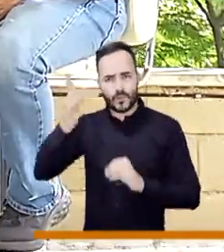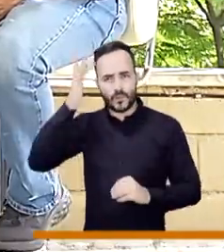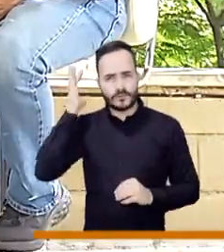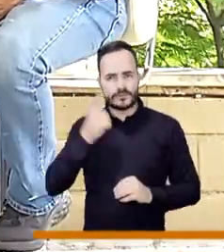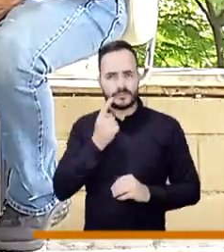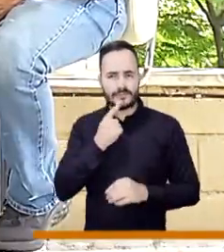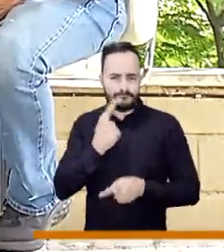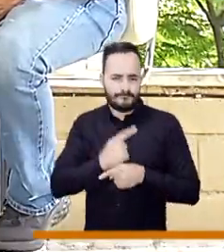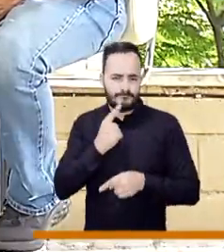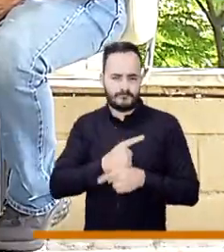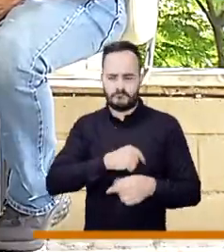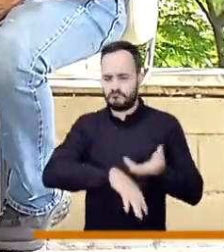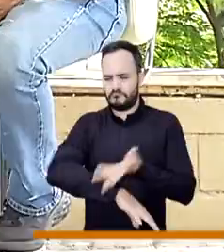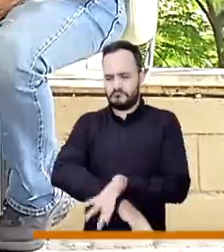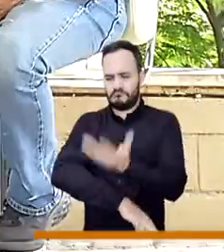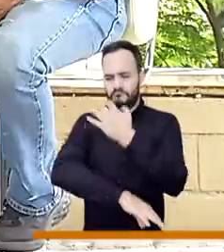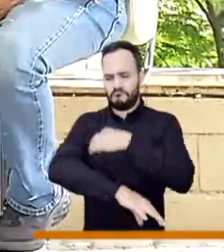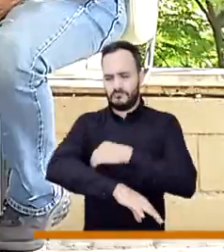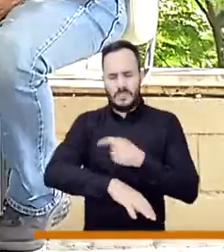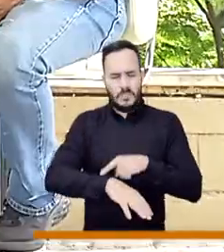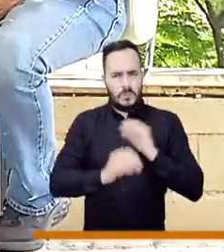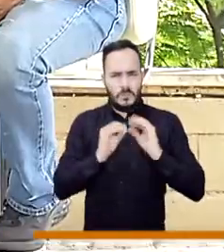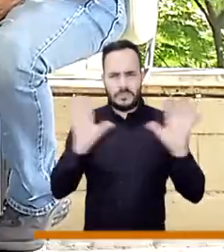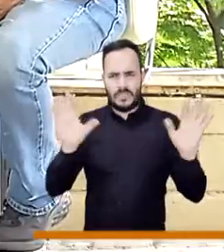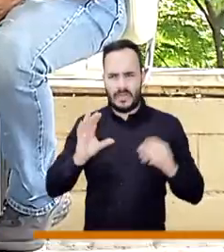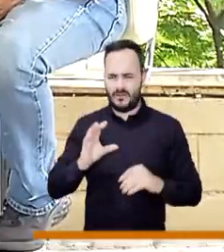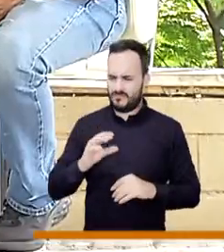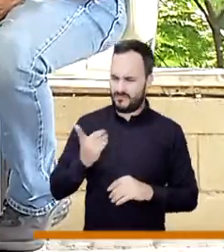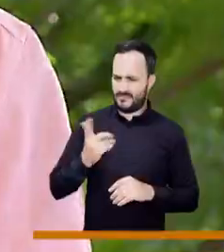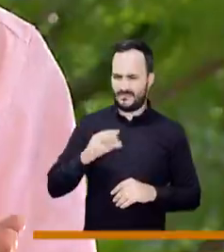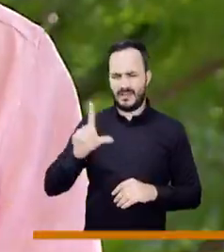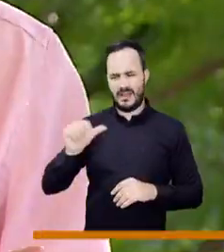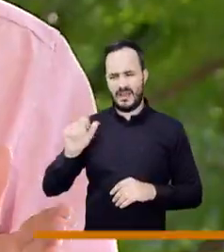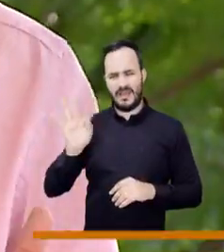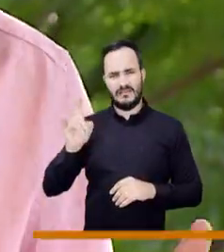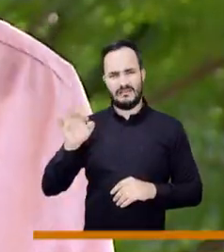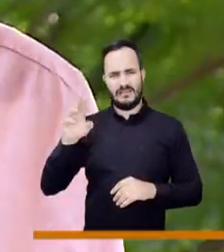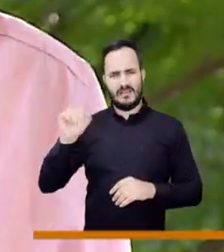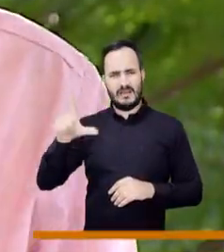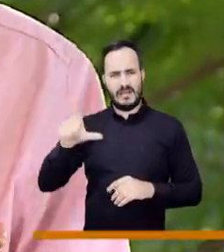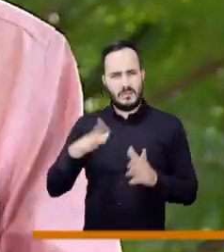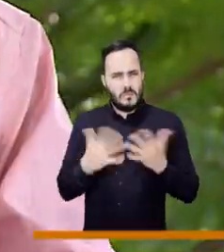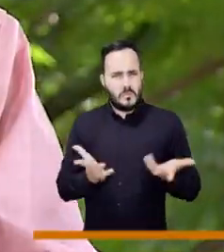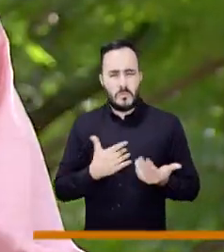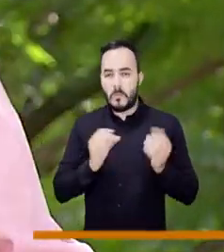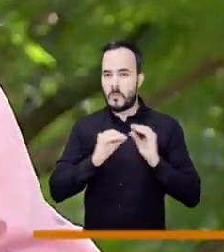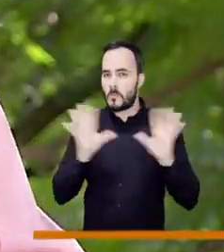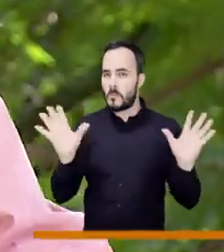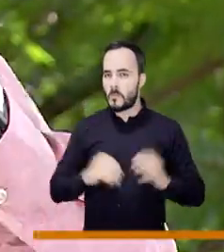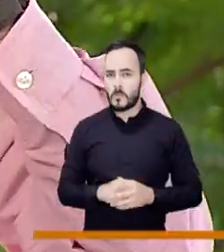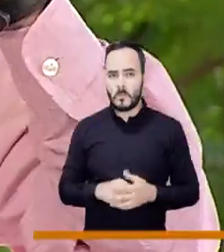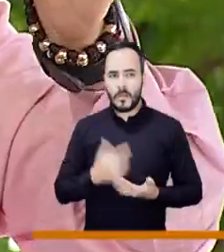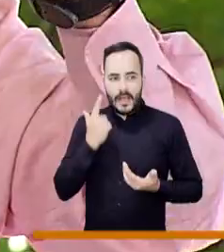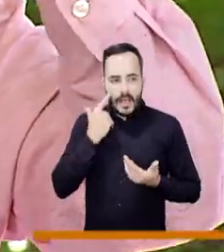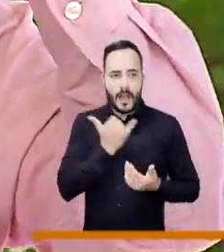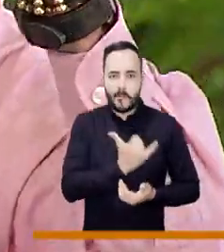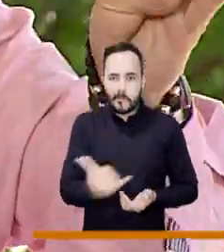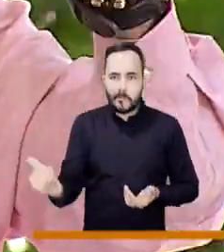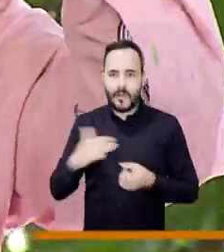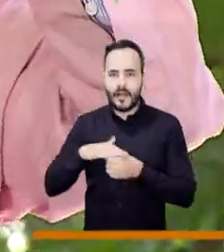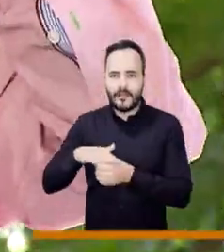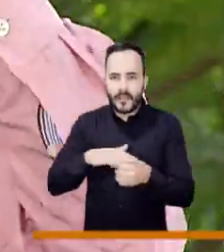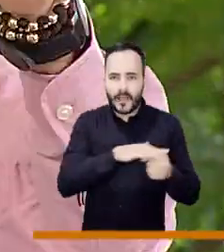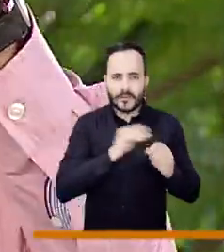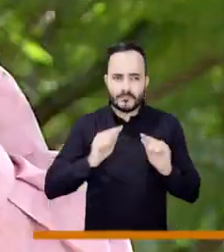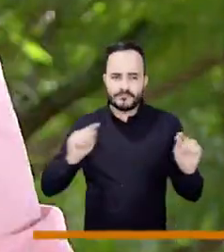Bernardo, lo del cargue lateral todavía no lo hemos entendido. No entendemos cómo en vez de buscar soluciones a los barrios